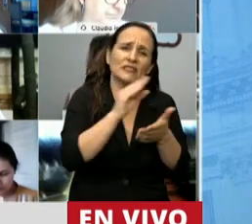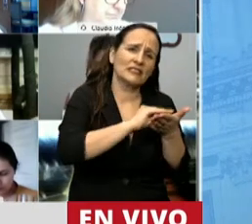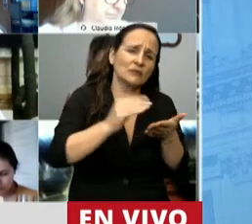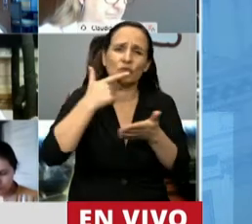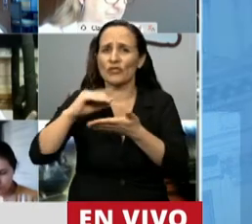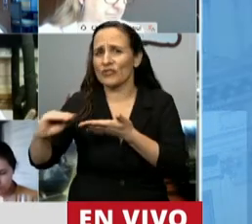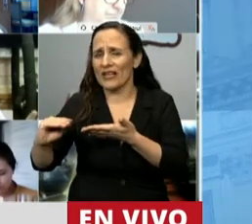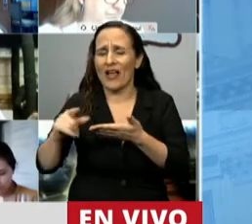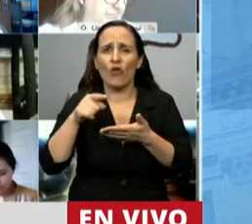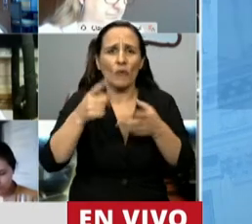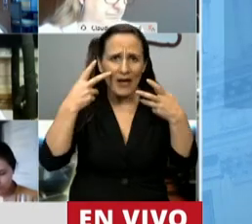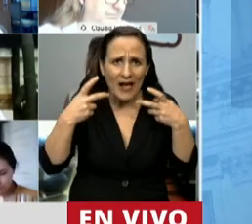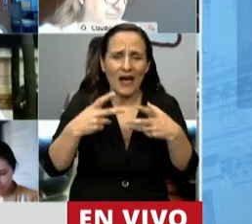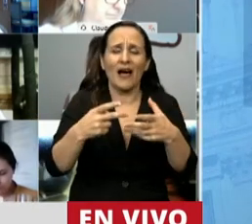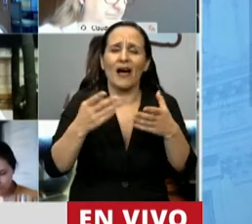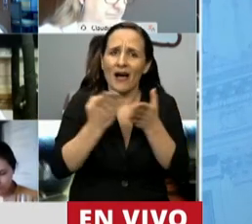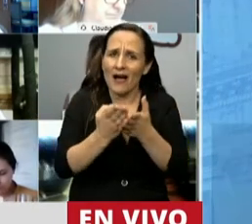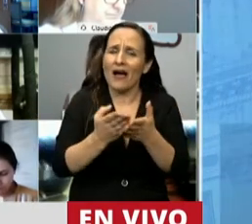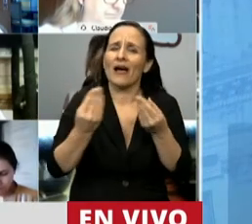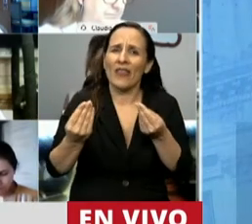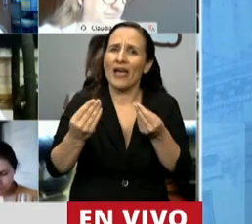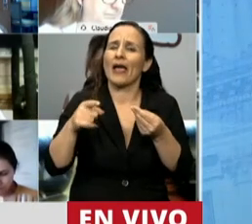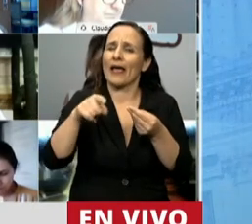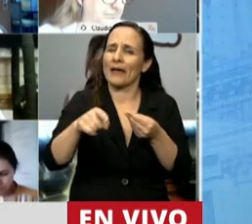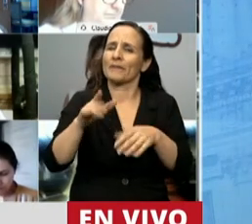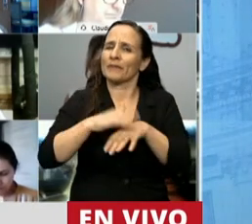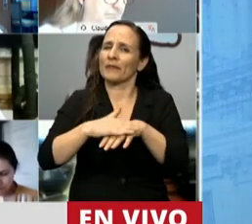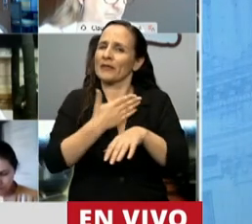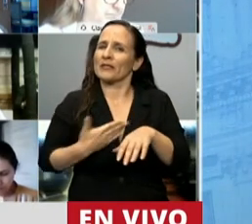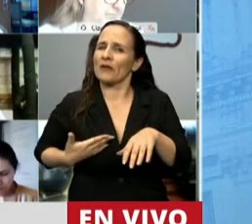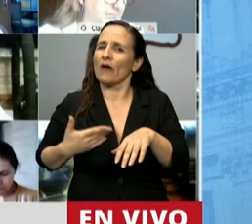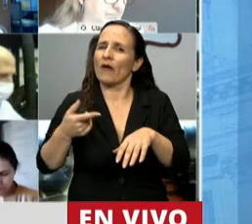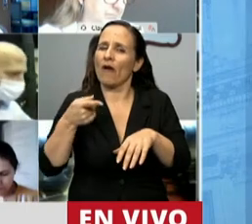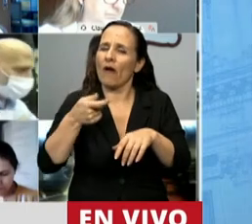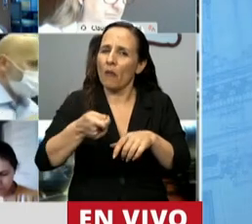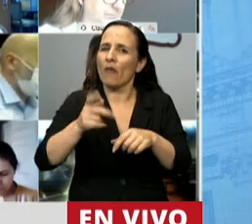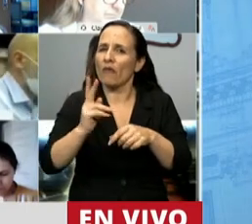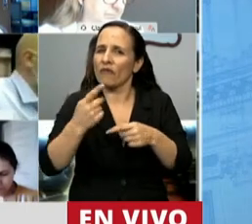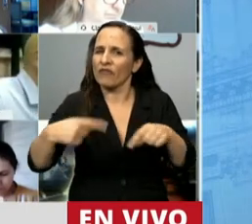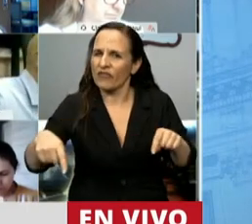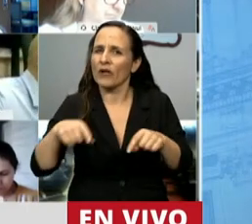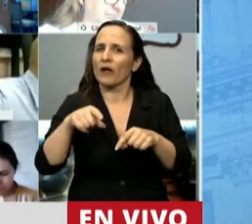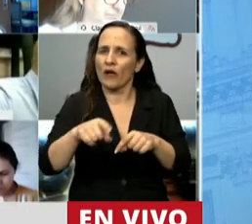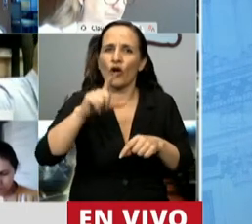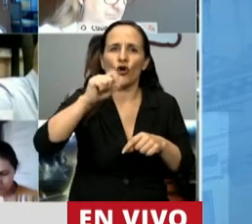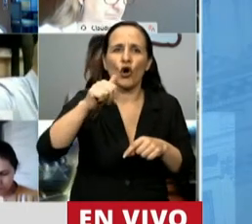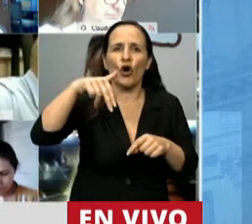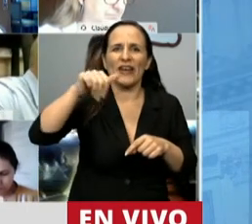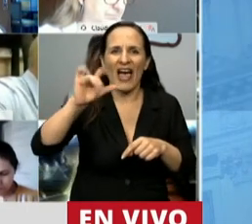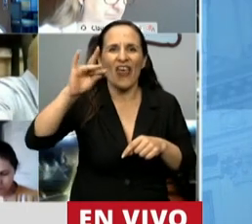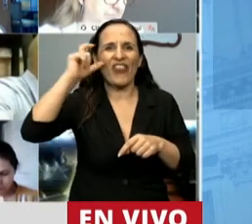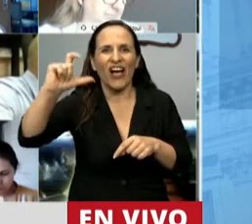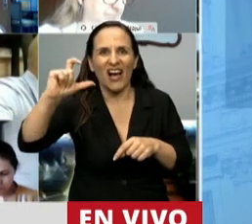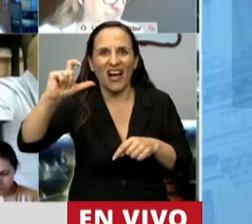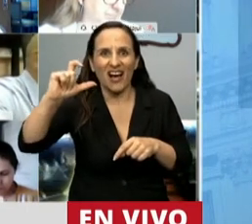de investigación de los crímenes cometidos por el estado durante la cuarentena una con adex una corona de